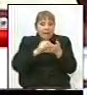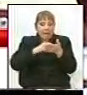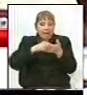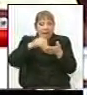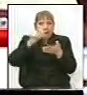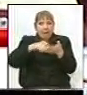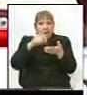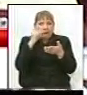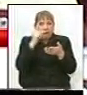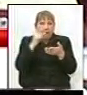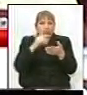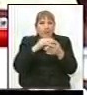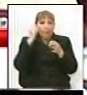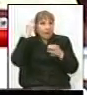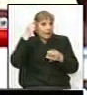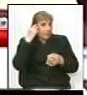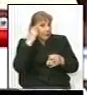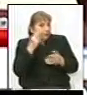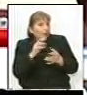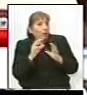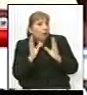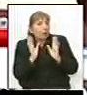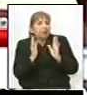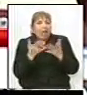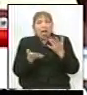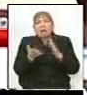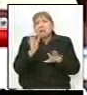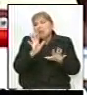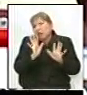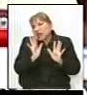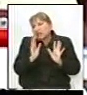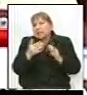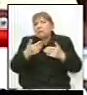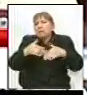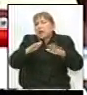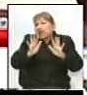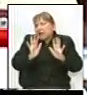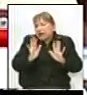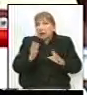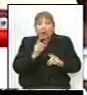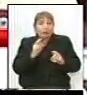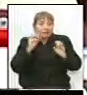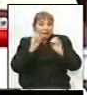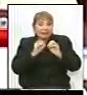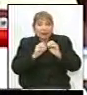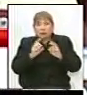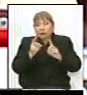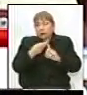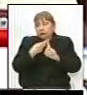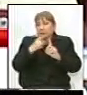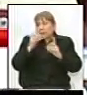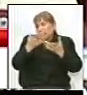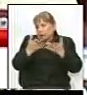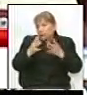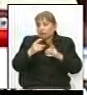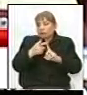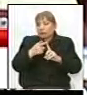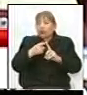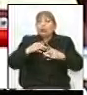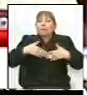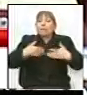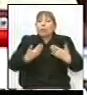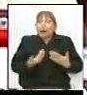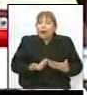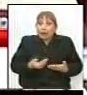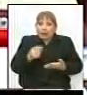de una organización política, nos habla de varios supuestos, bien claros y concretos. Por ejemplo, en el primer supuesto dice, se puede